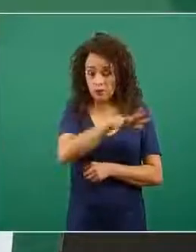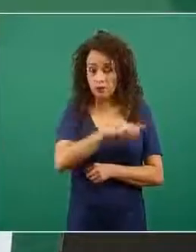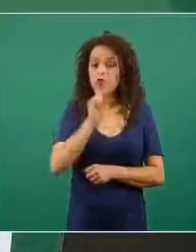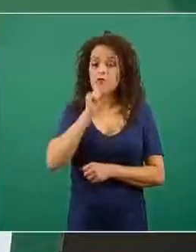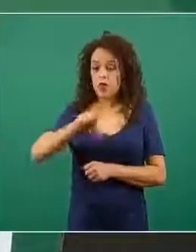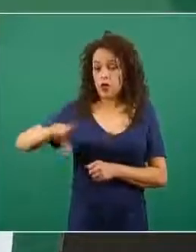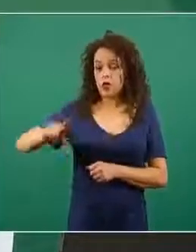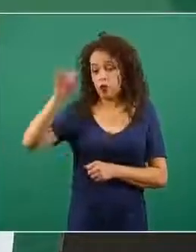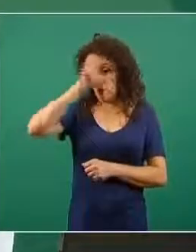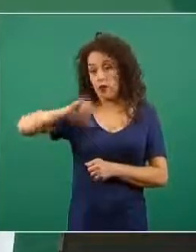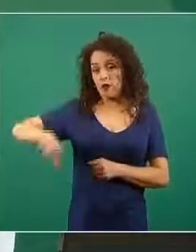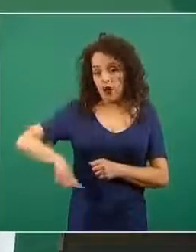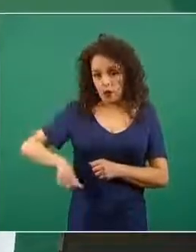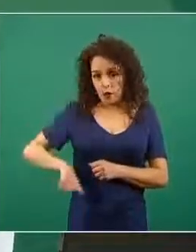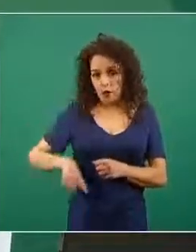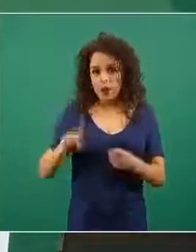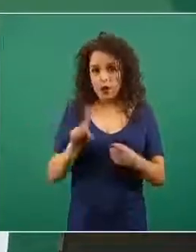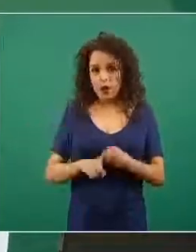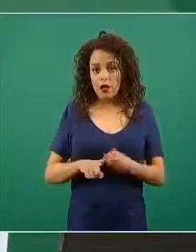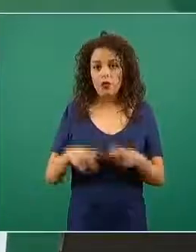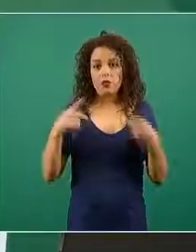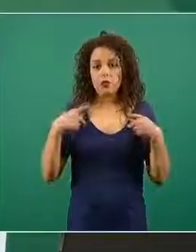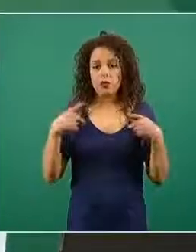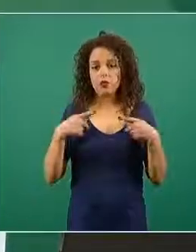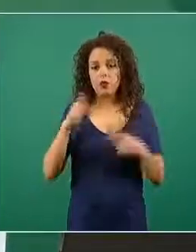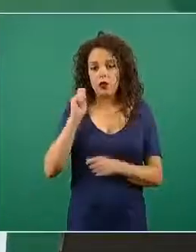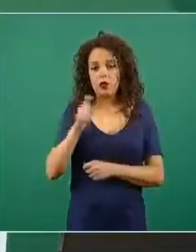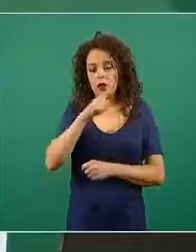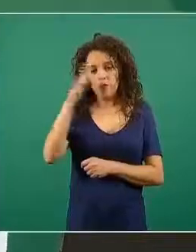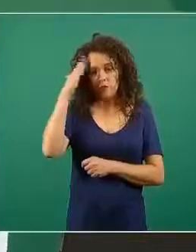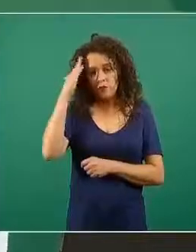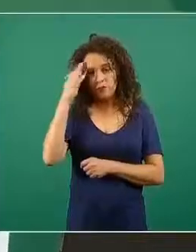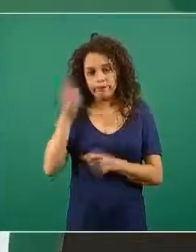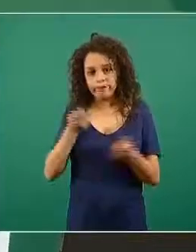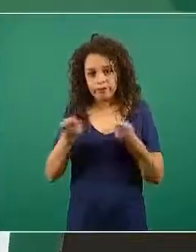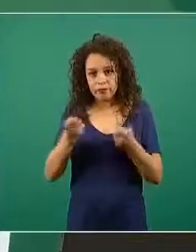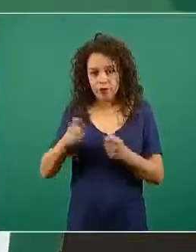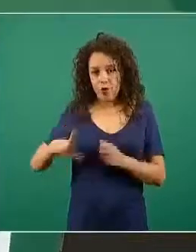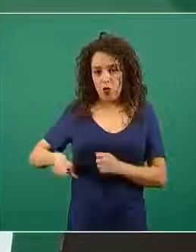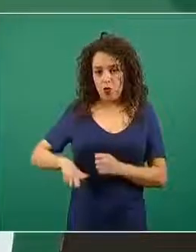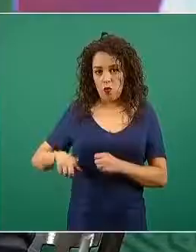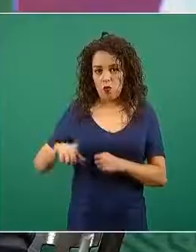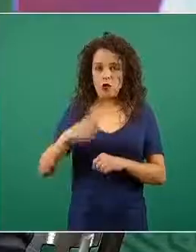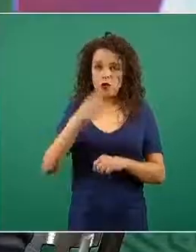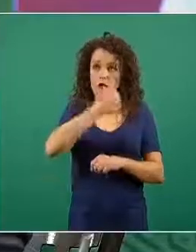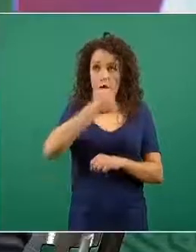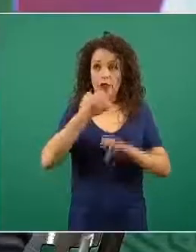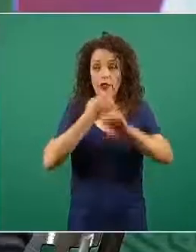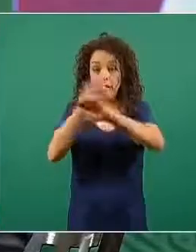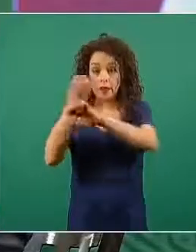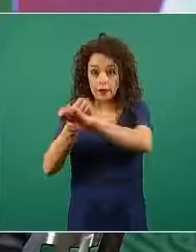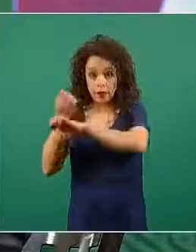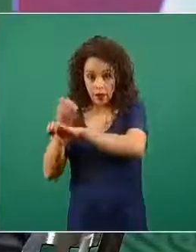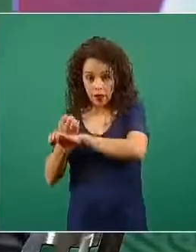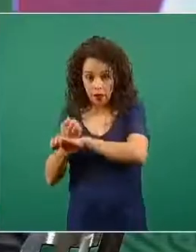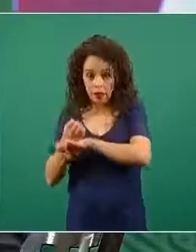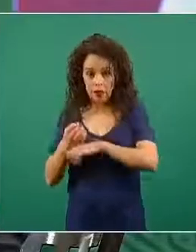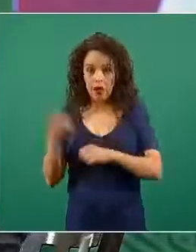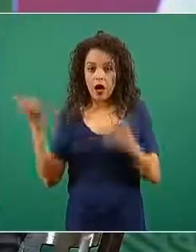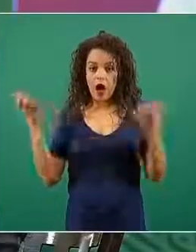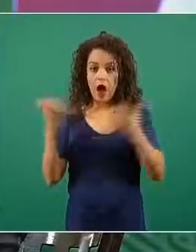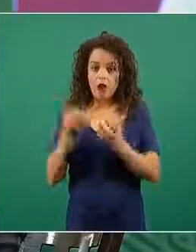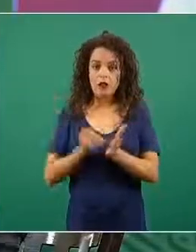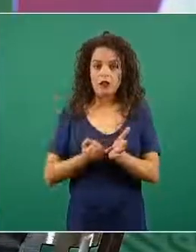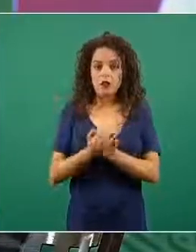gobierno y las personas titulares de los gobiernos estatales definen